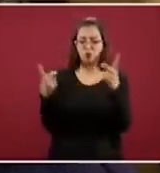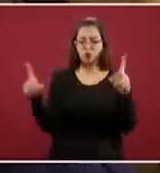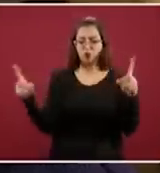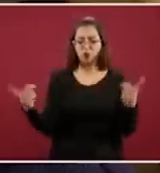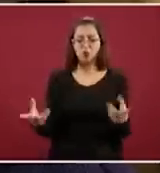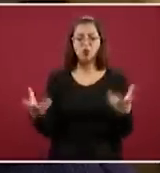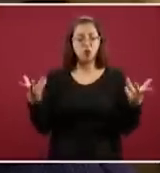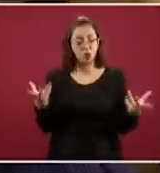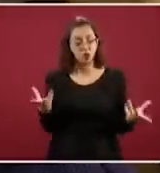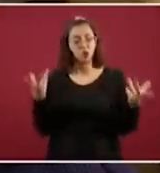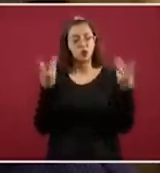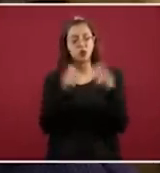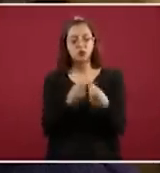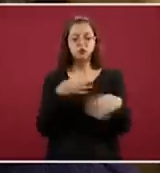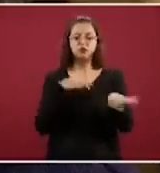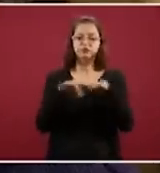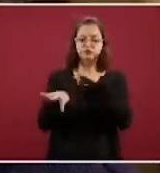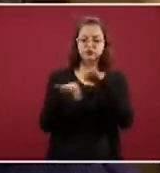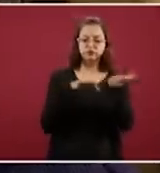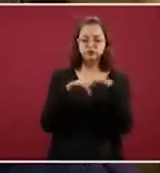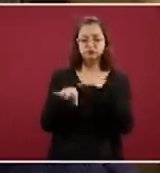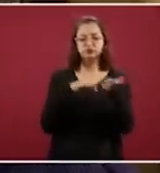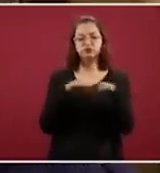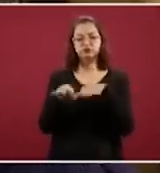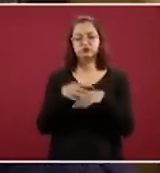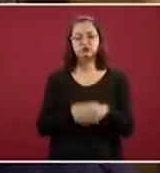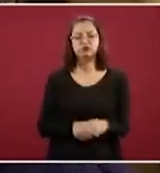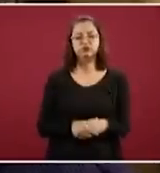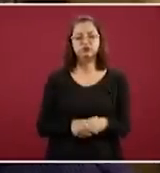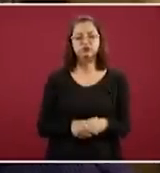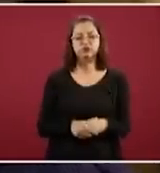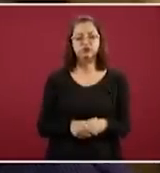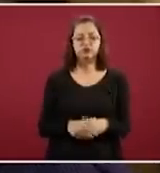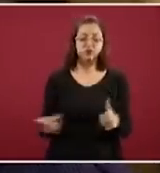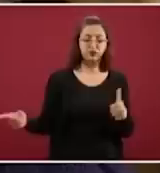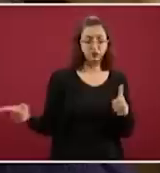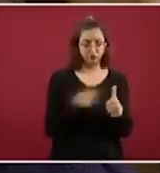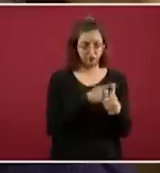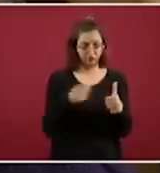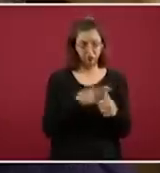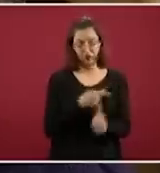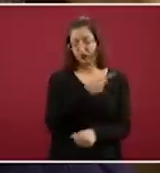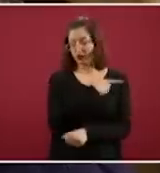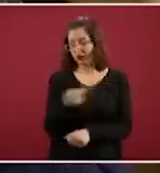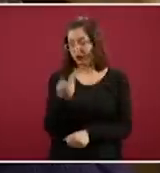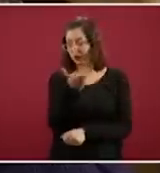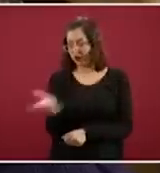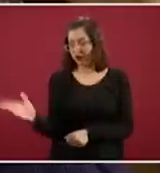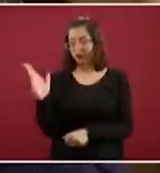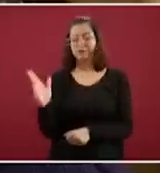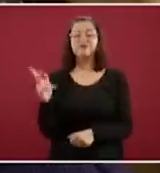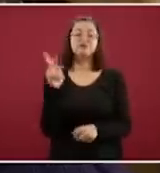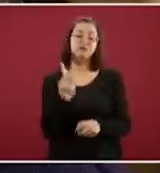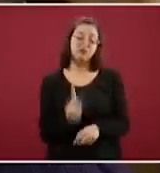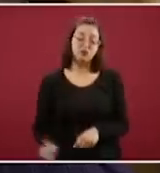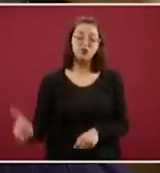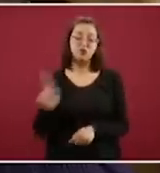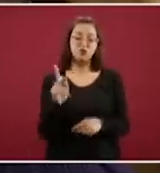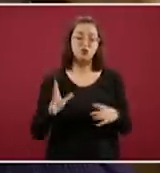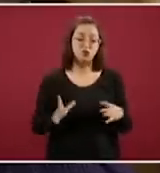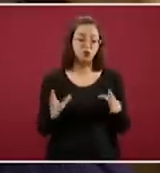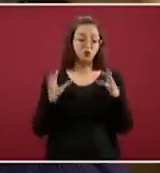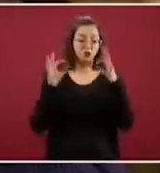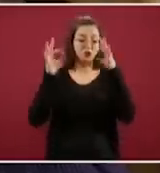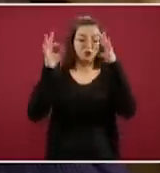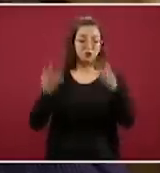manera conjunta, trabajar como bien lo dice primero los pobres y de nosotros los pueblos originarios,